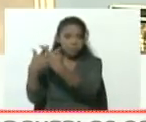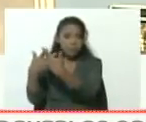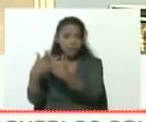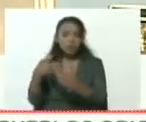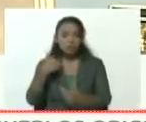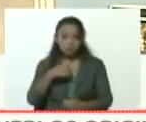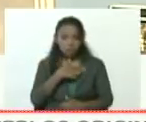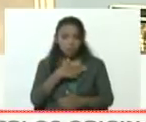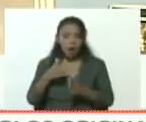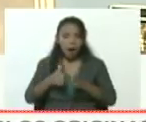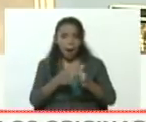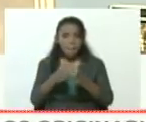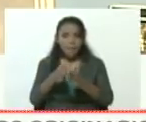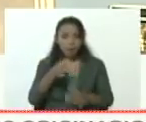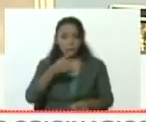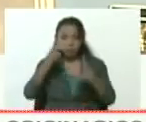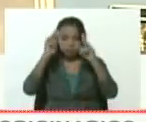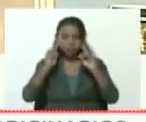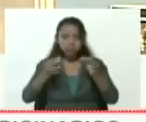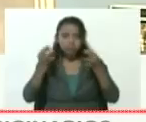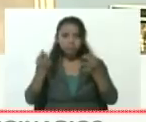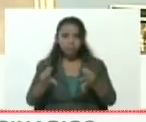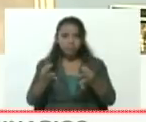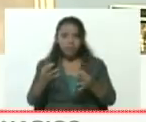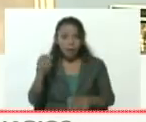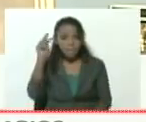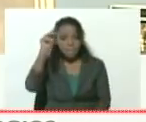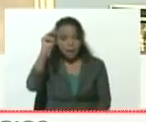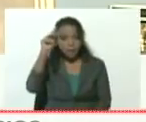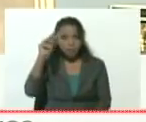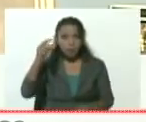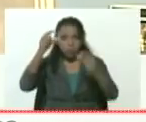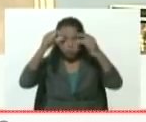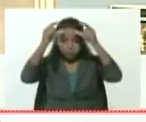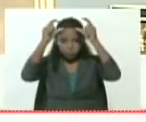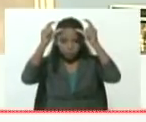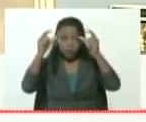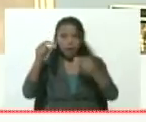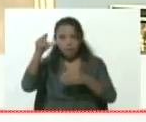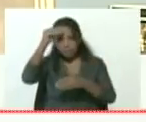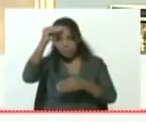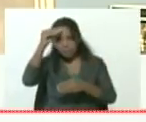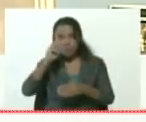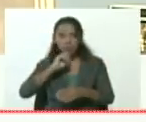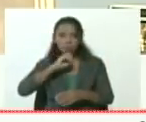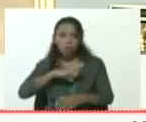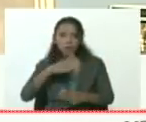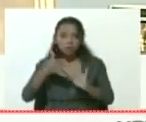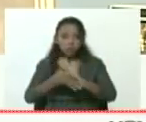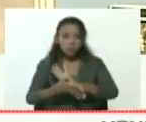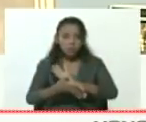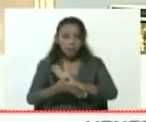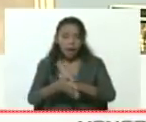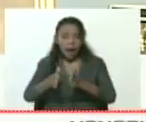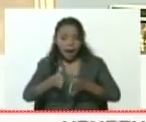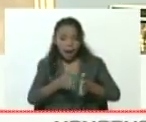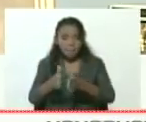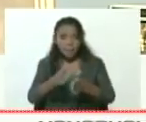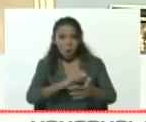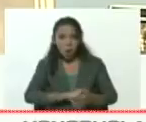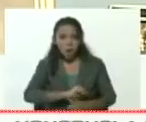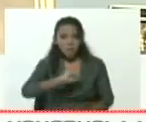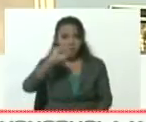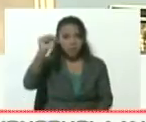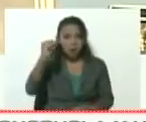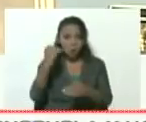correcto, vamos por el camino del maestro Simón Rodríguez, vamos por el camino de nuestros libertadores direccionados por el libertador